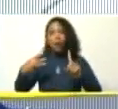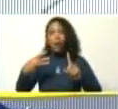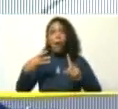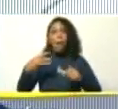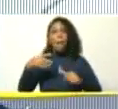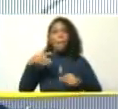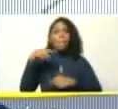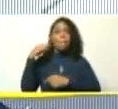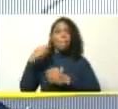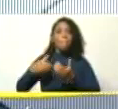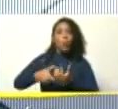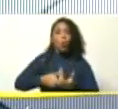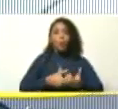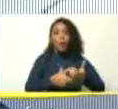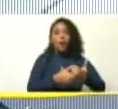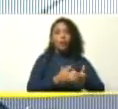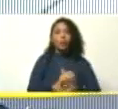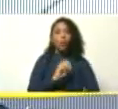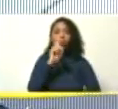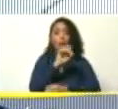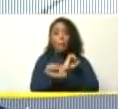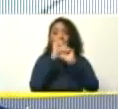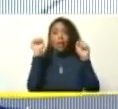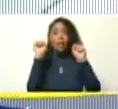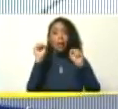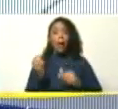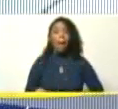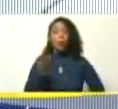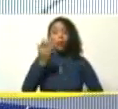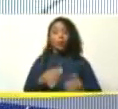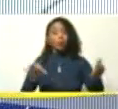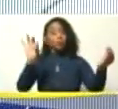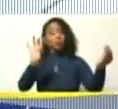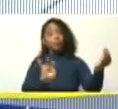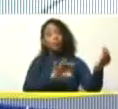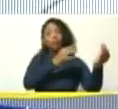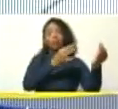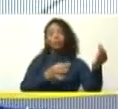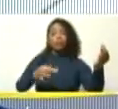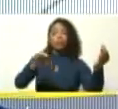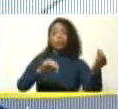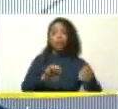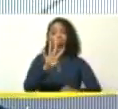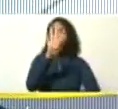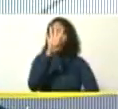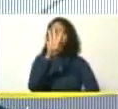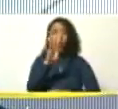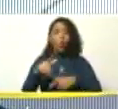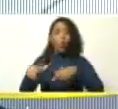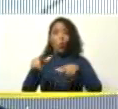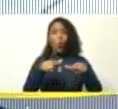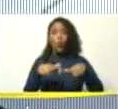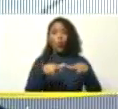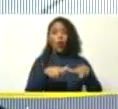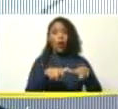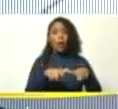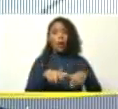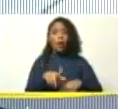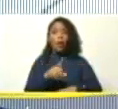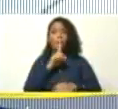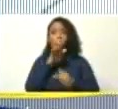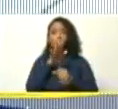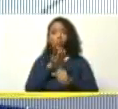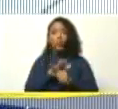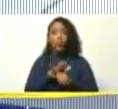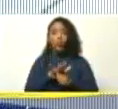mañana armónica de virtuosos violines, las cuatro estaciones de Vivaldi silenciaron la